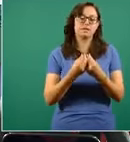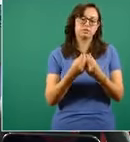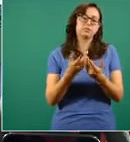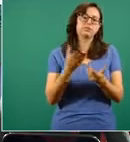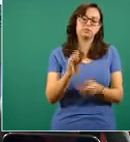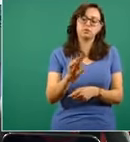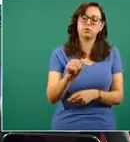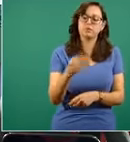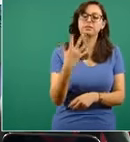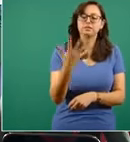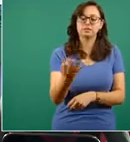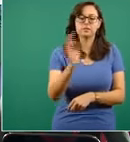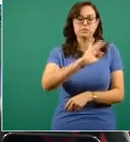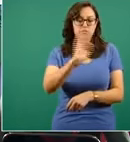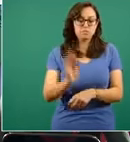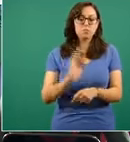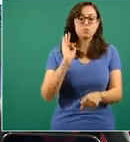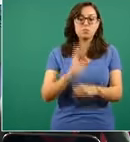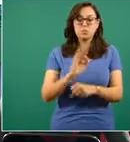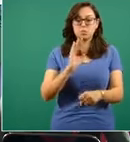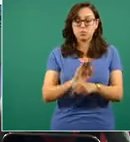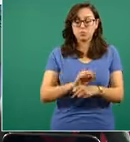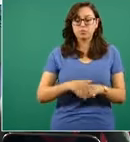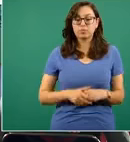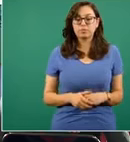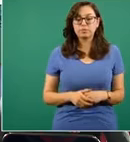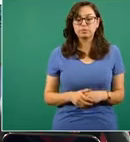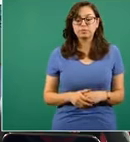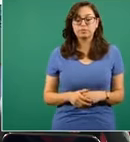este 95%. Pero aún cuando se le